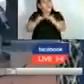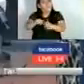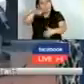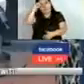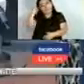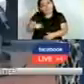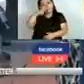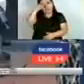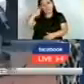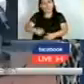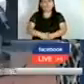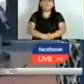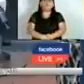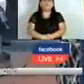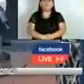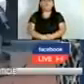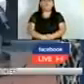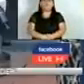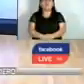fuertemente.